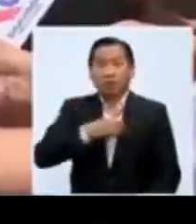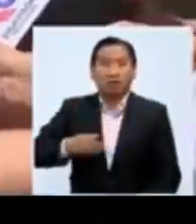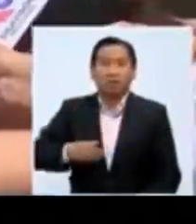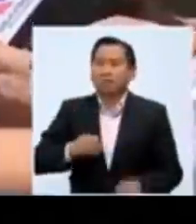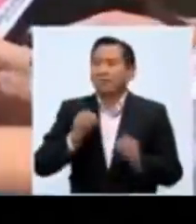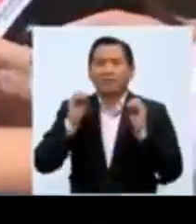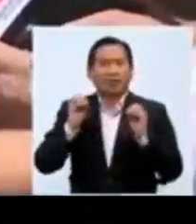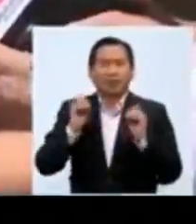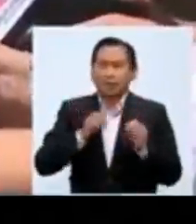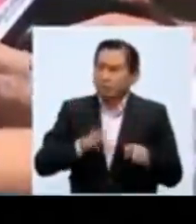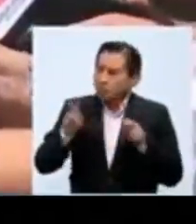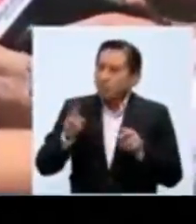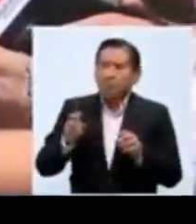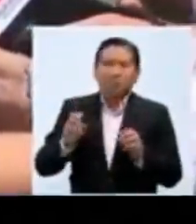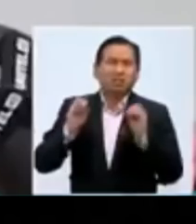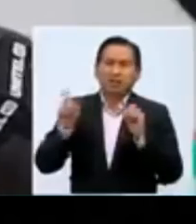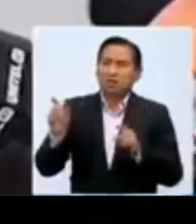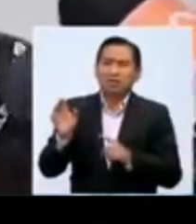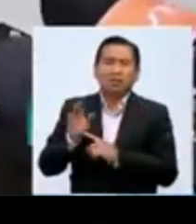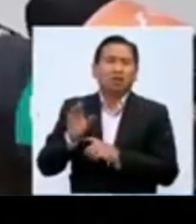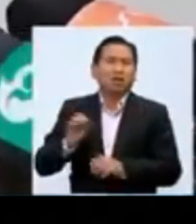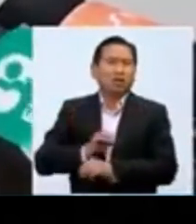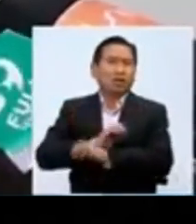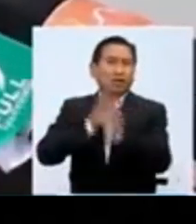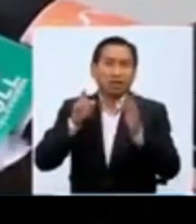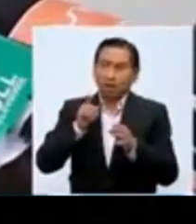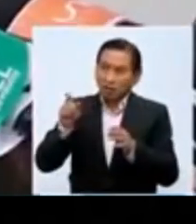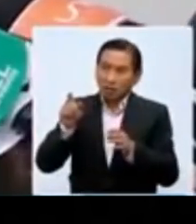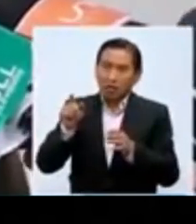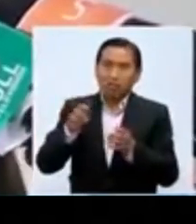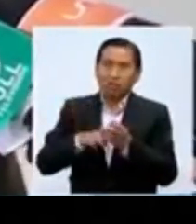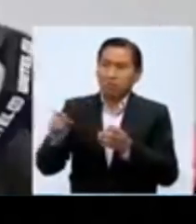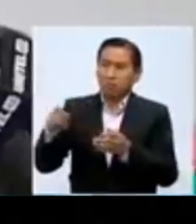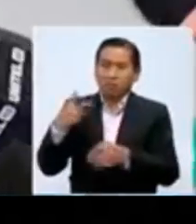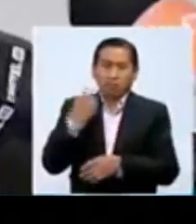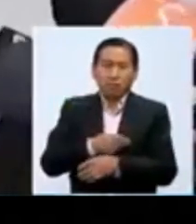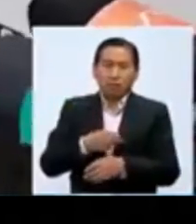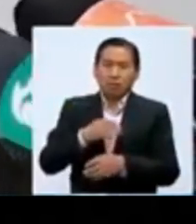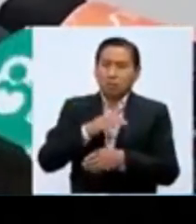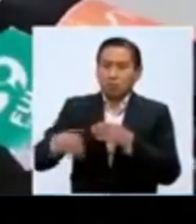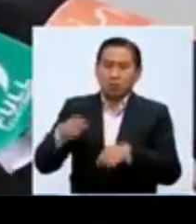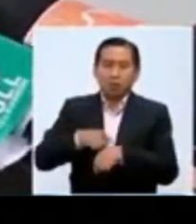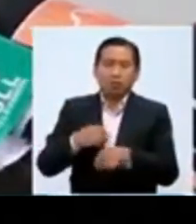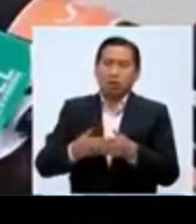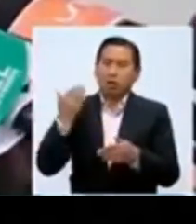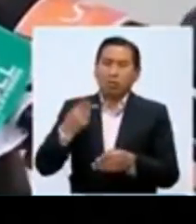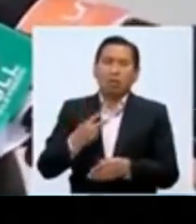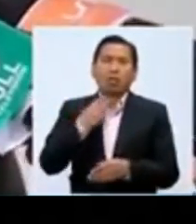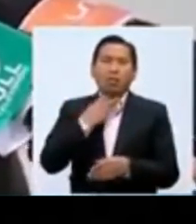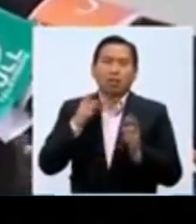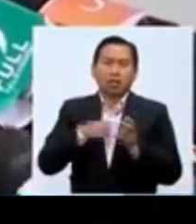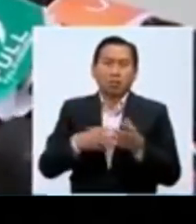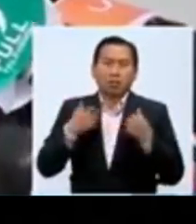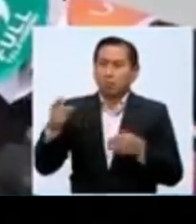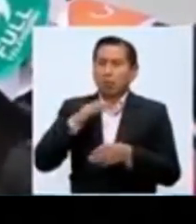visto prácticamente. Es una prueba clara que algunas veces lo han hecho vencer las vacunas y otros elementos que también relacionados a la